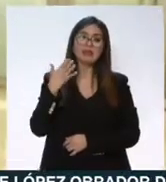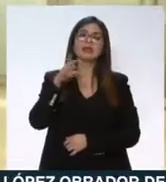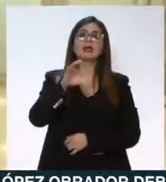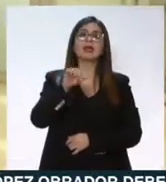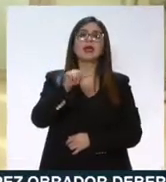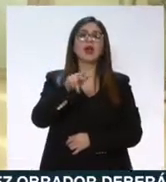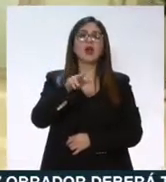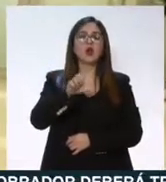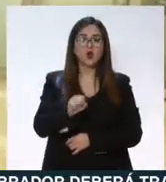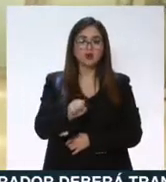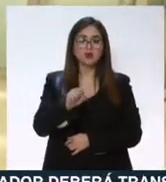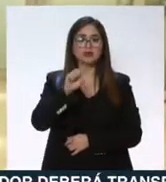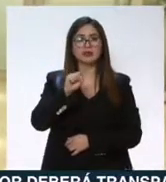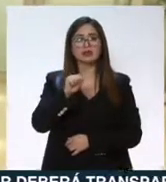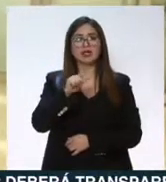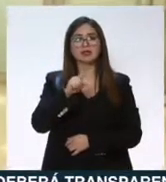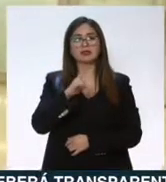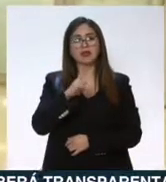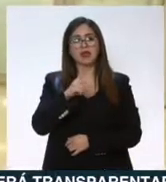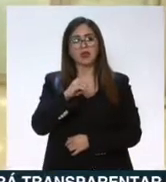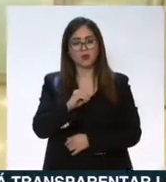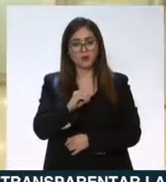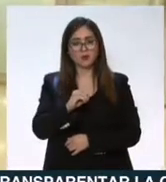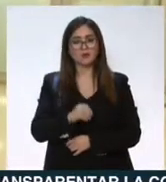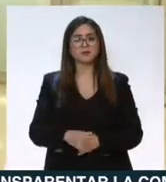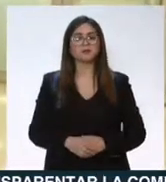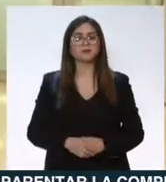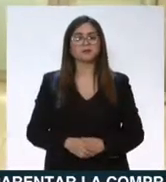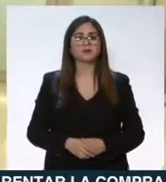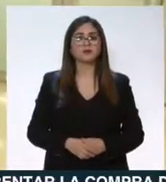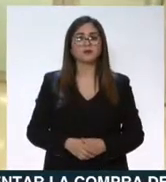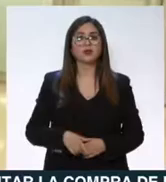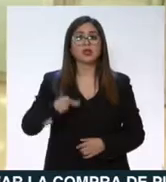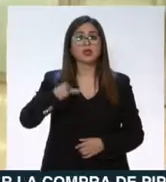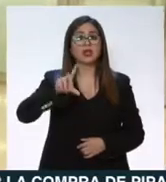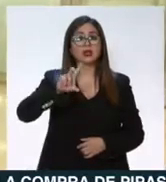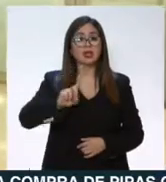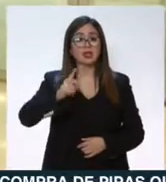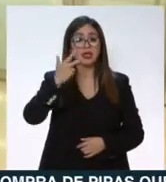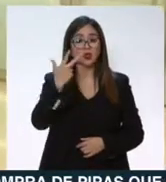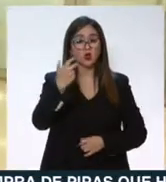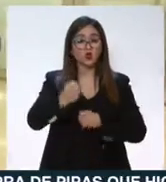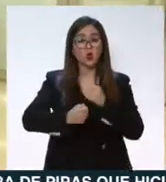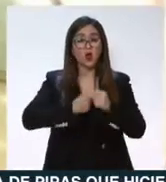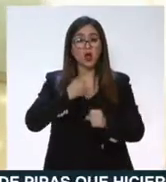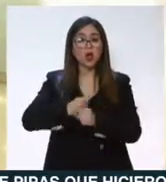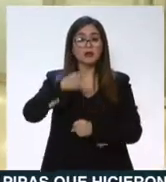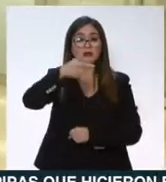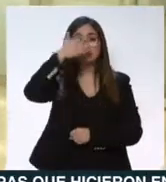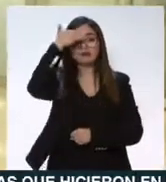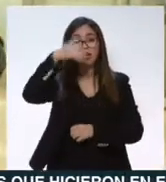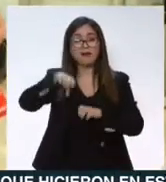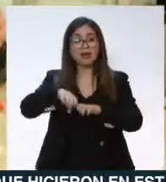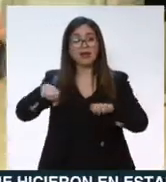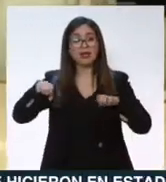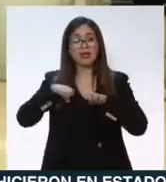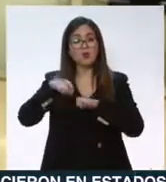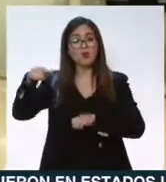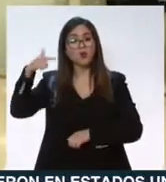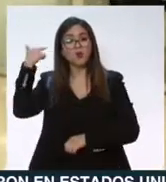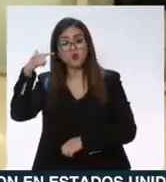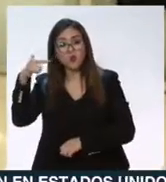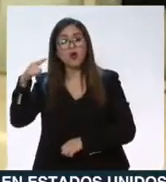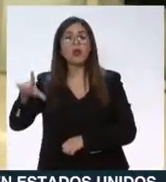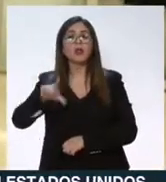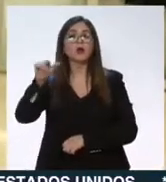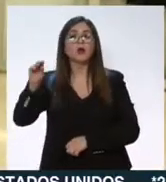Carlos Salcido. Carlos Salcido, 38 años de las Chivas, sabemos lo histórico que fue, también jugó en